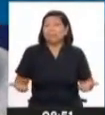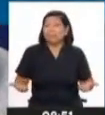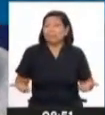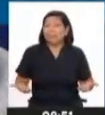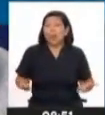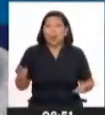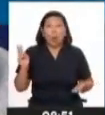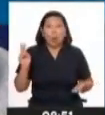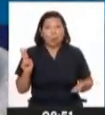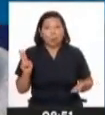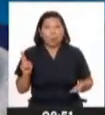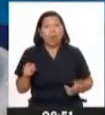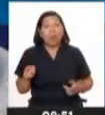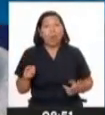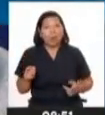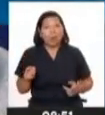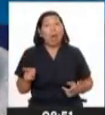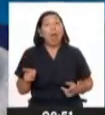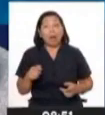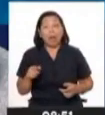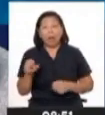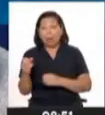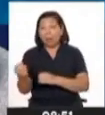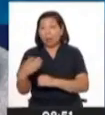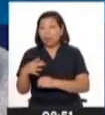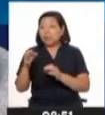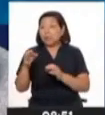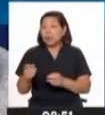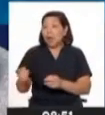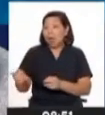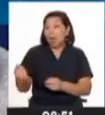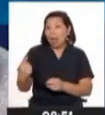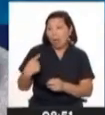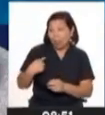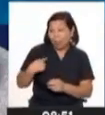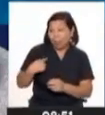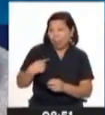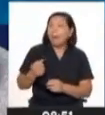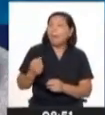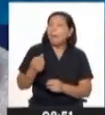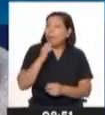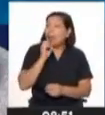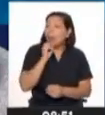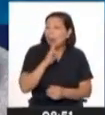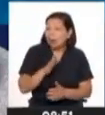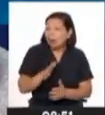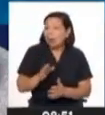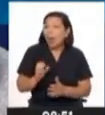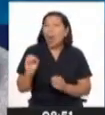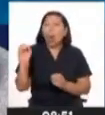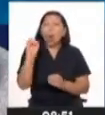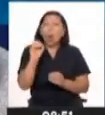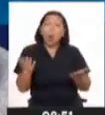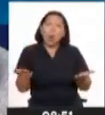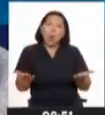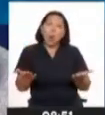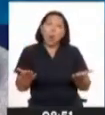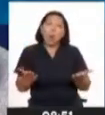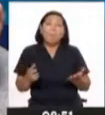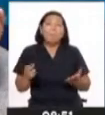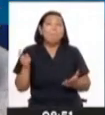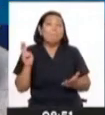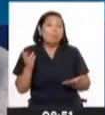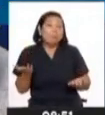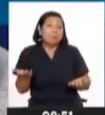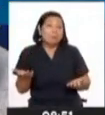la maestra puede ser la persona segura para que el niño pueda expresar, o de pronto alguna